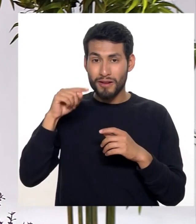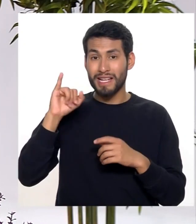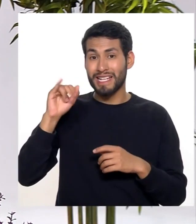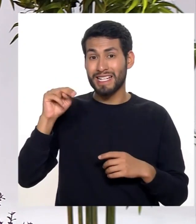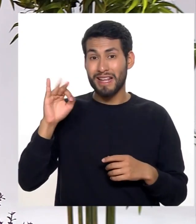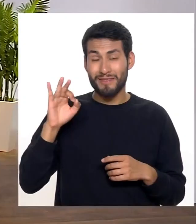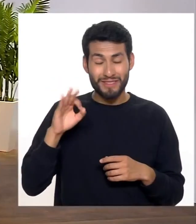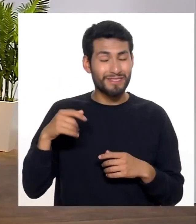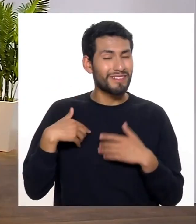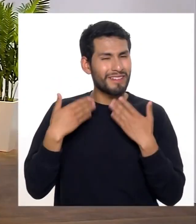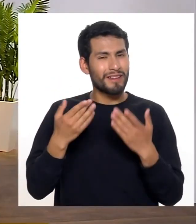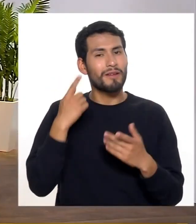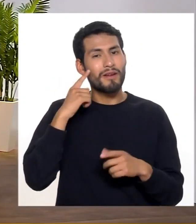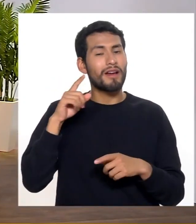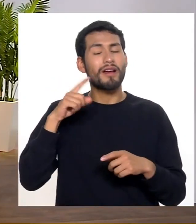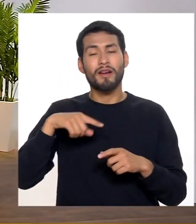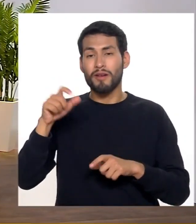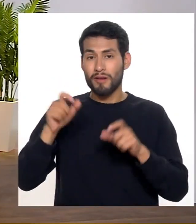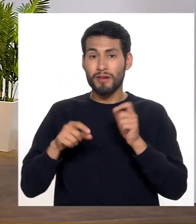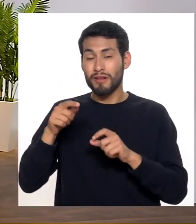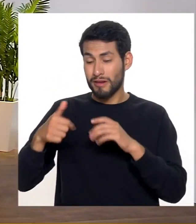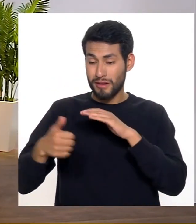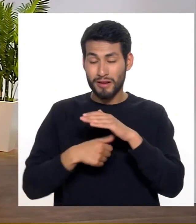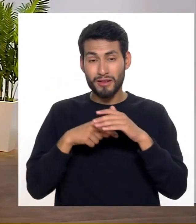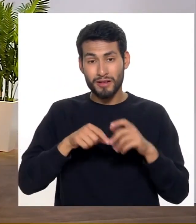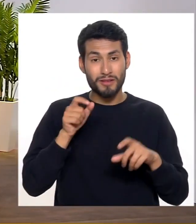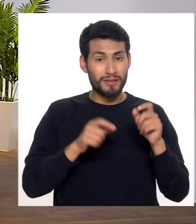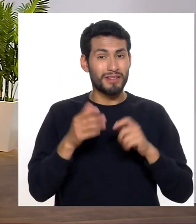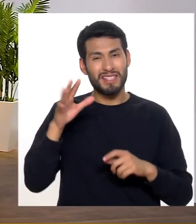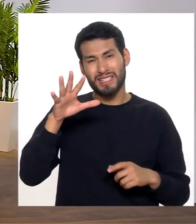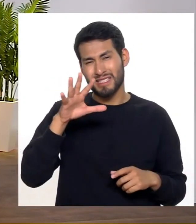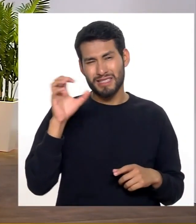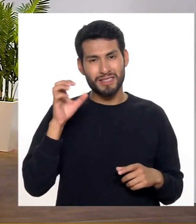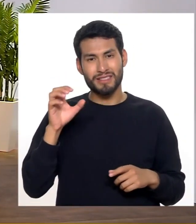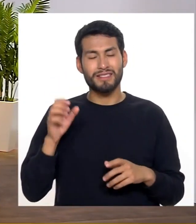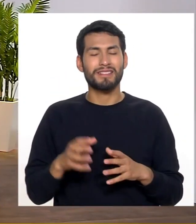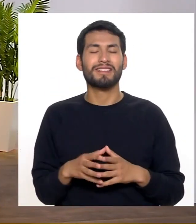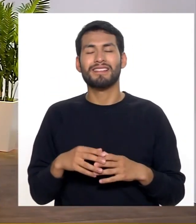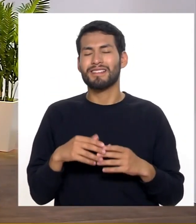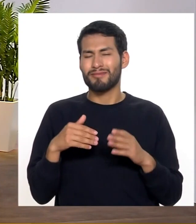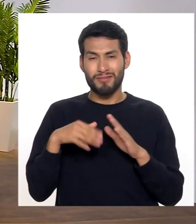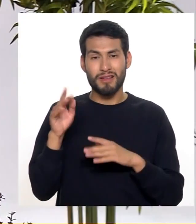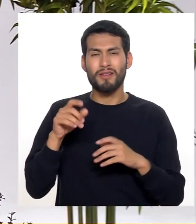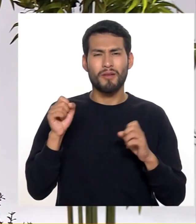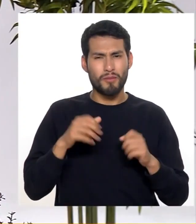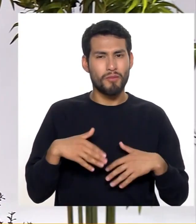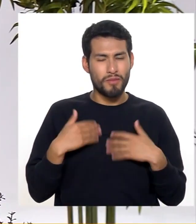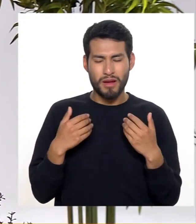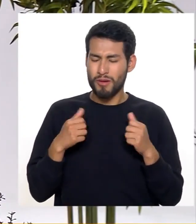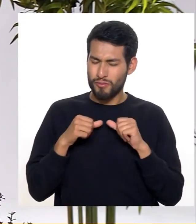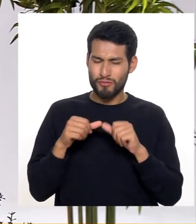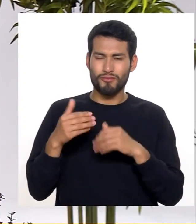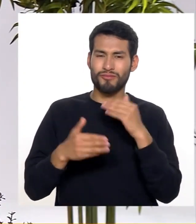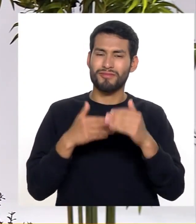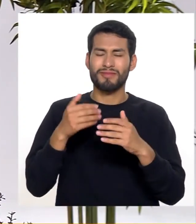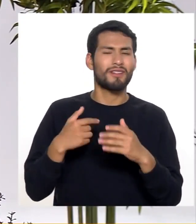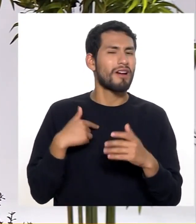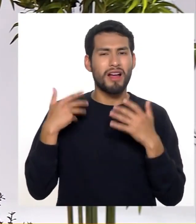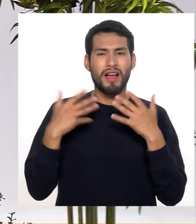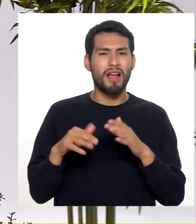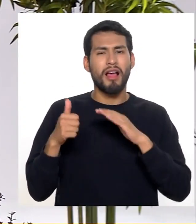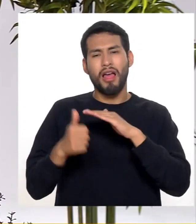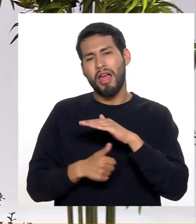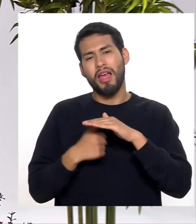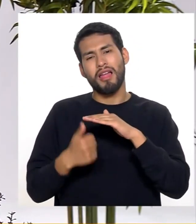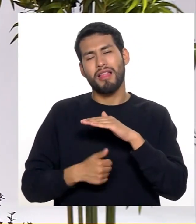en el INAVIF, para que nuestros residentes, que son casi más de 500, puedan salir adelante. No queremos